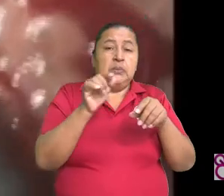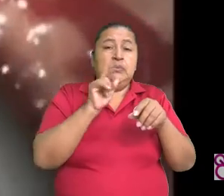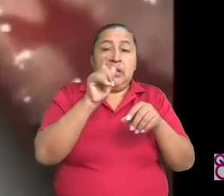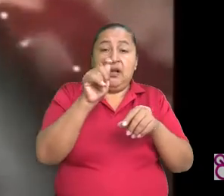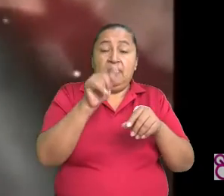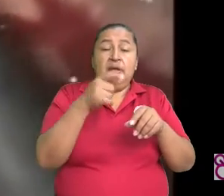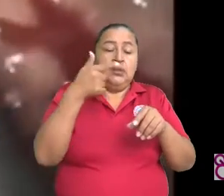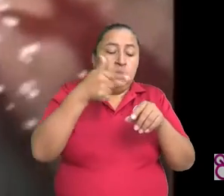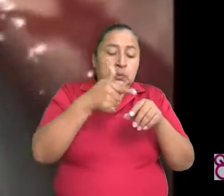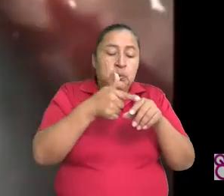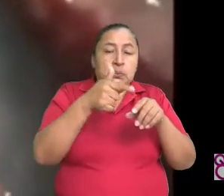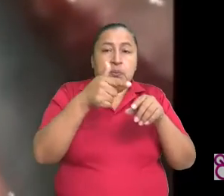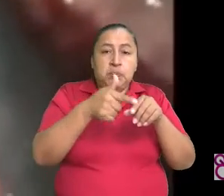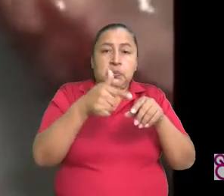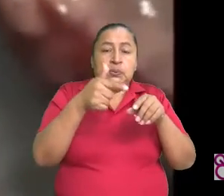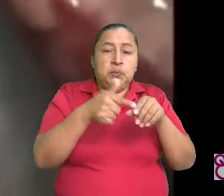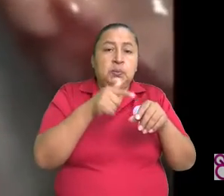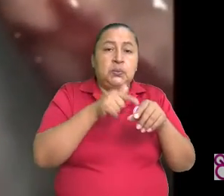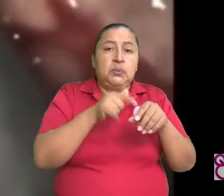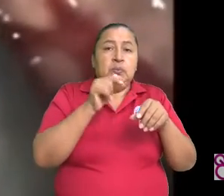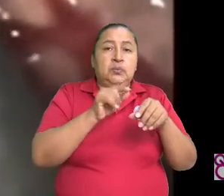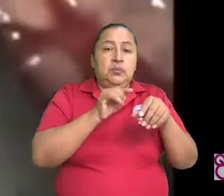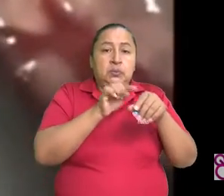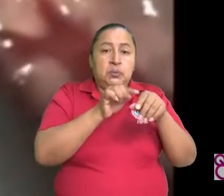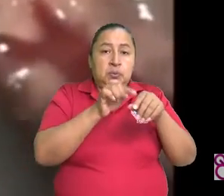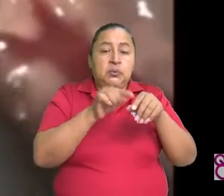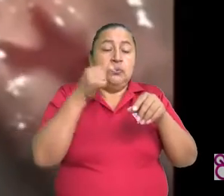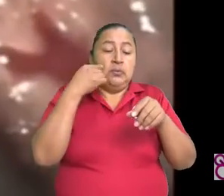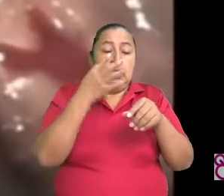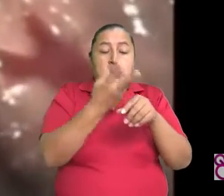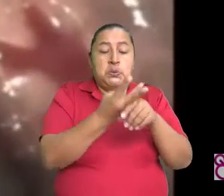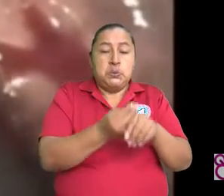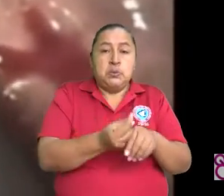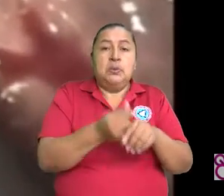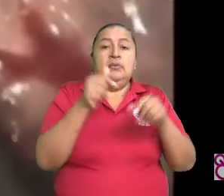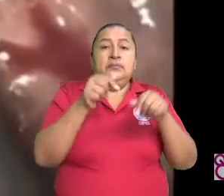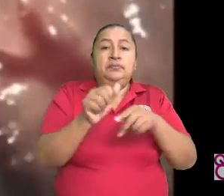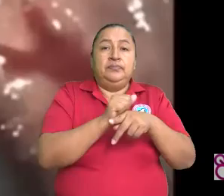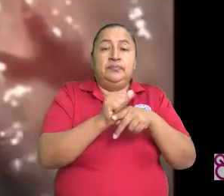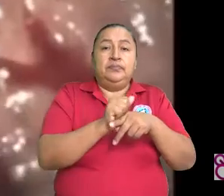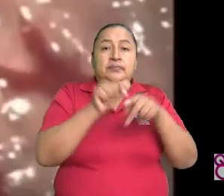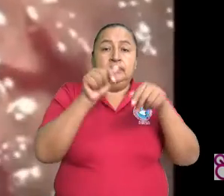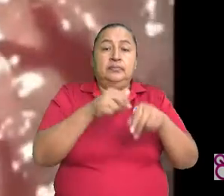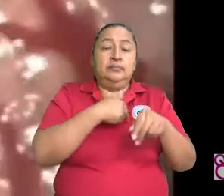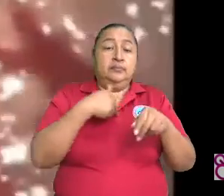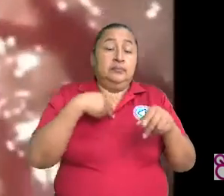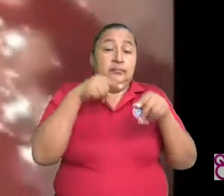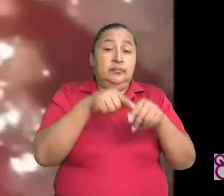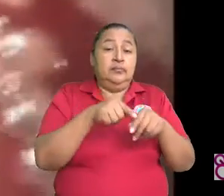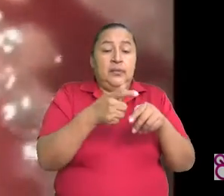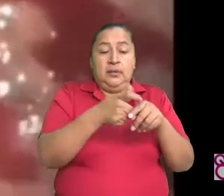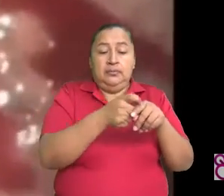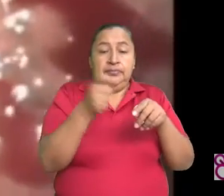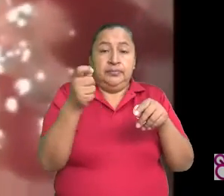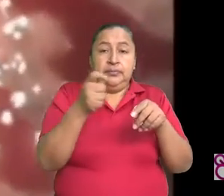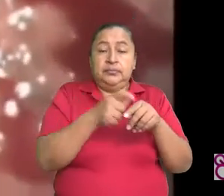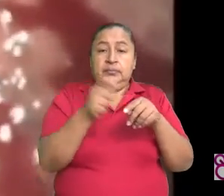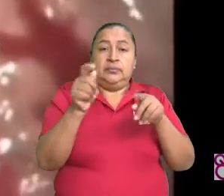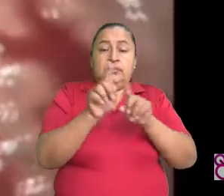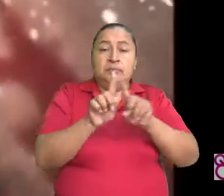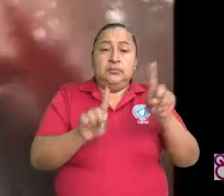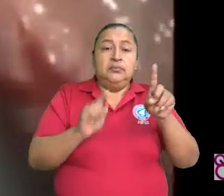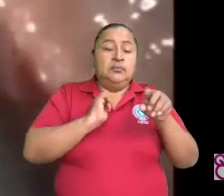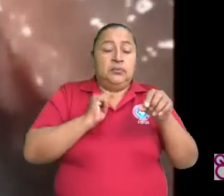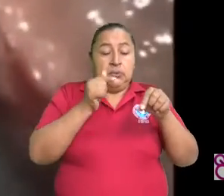quemadura, es la cauterización que le están haciendo a la verruga. Y lo que está haciendo es retirarla. A nivel